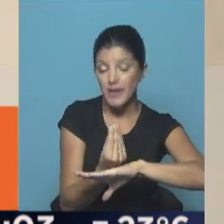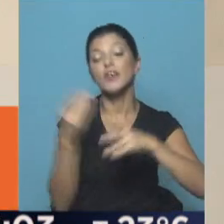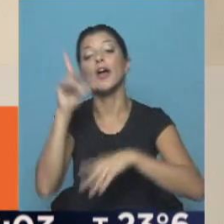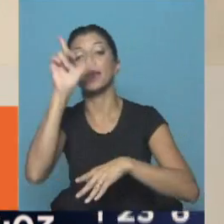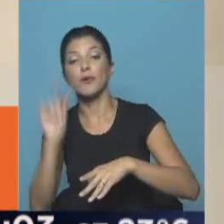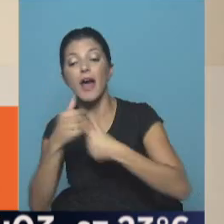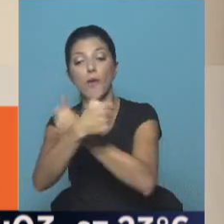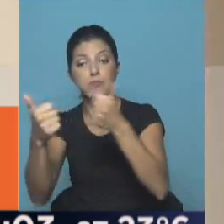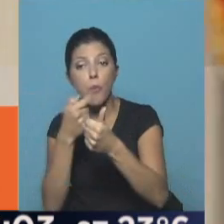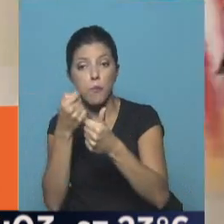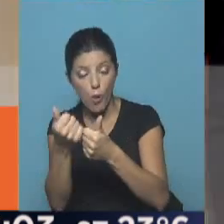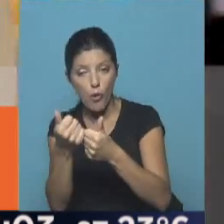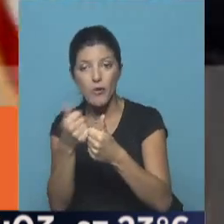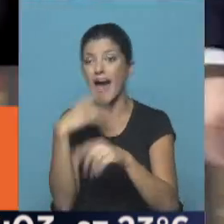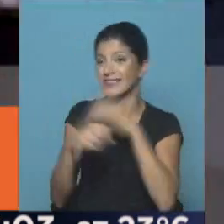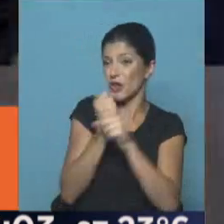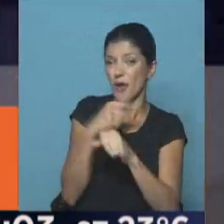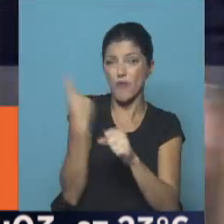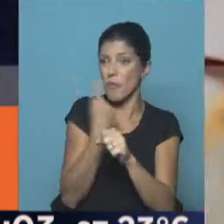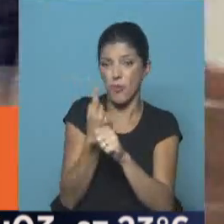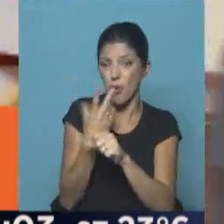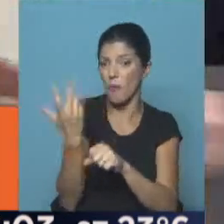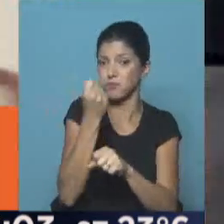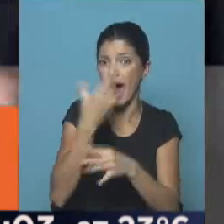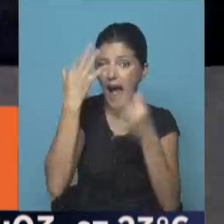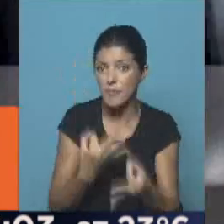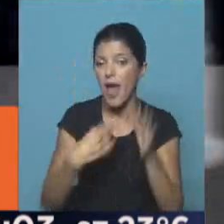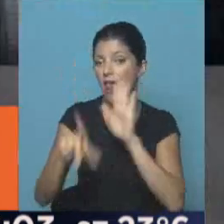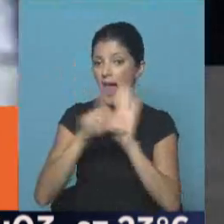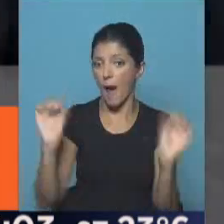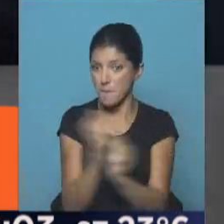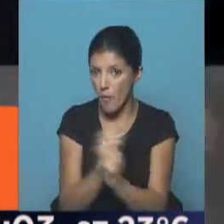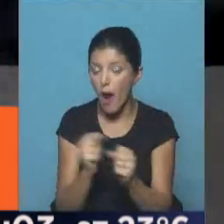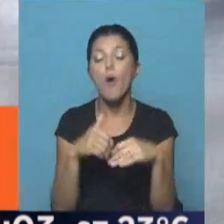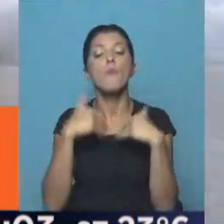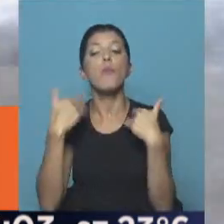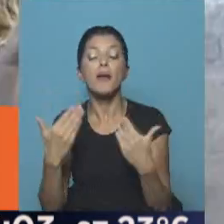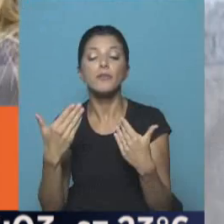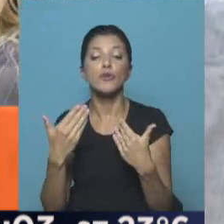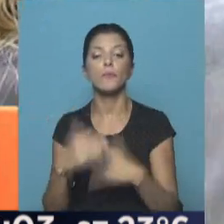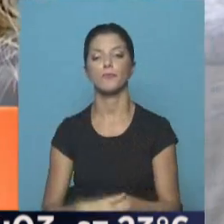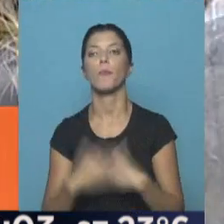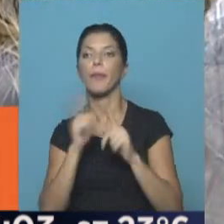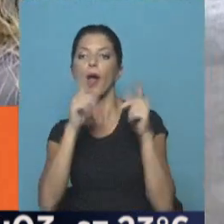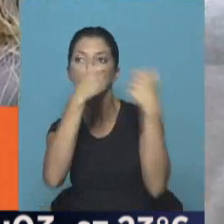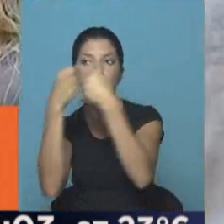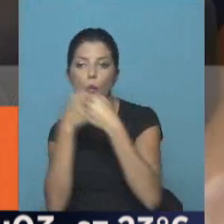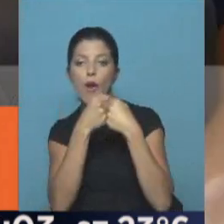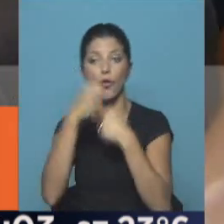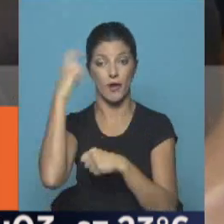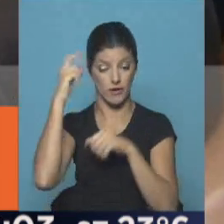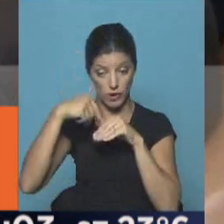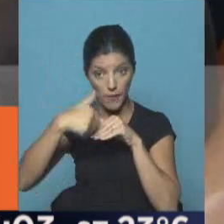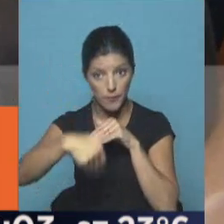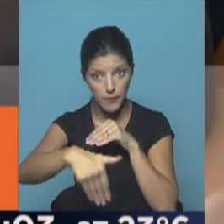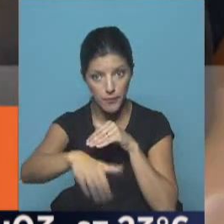en el Congreso, no ha logrado conseguir una sola victoria legislativa. Por eso, es probable que los acuerdos parlamentarios que de aquí en